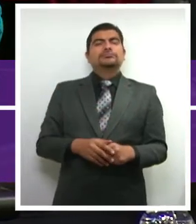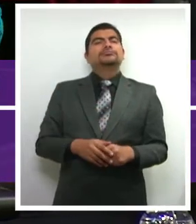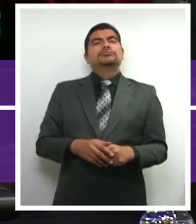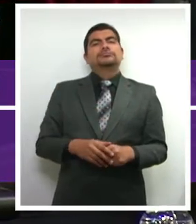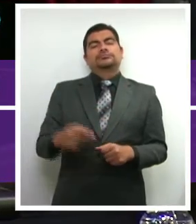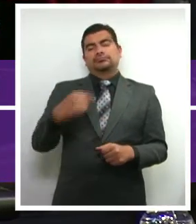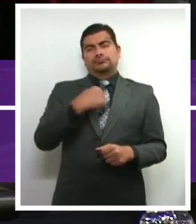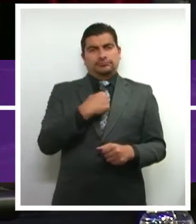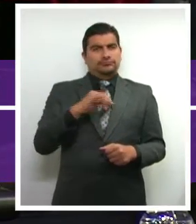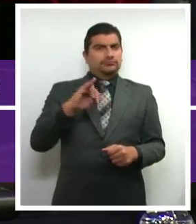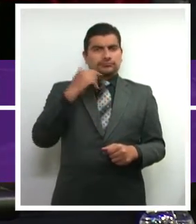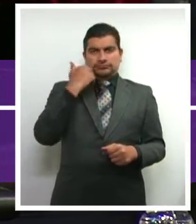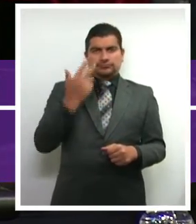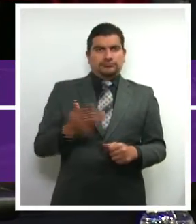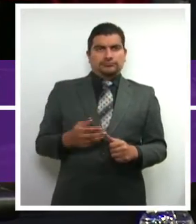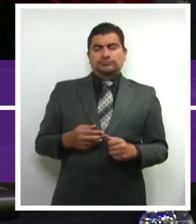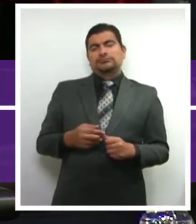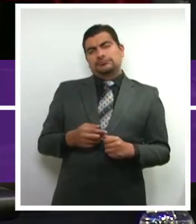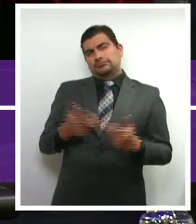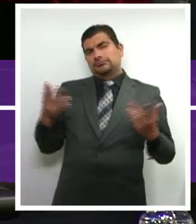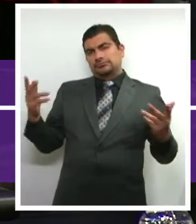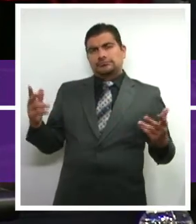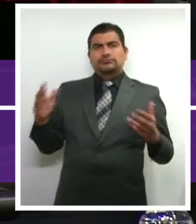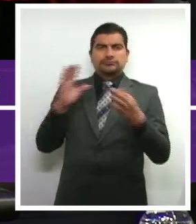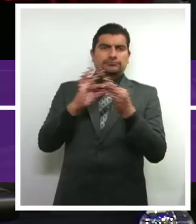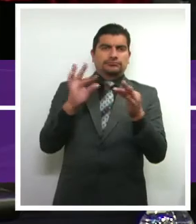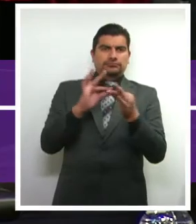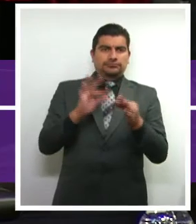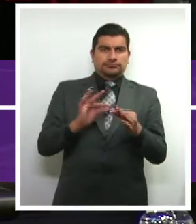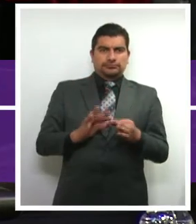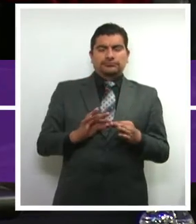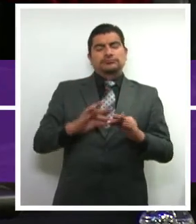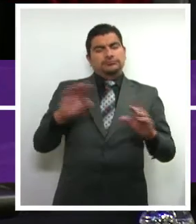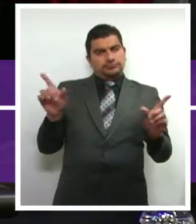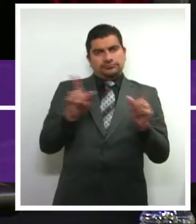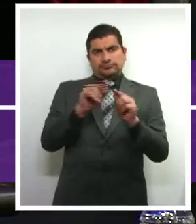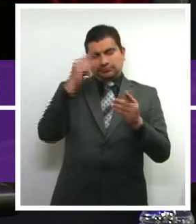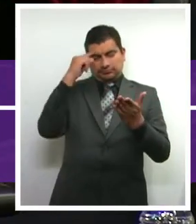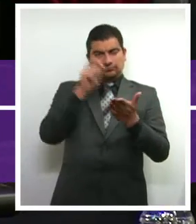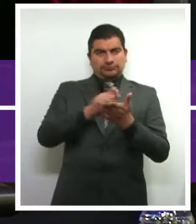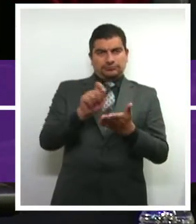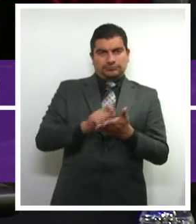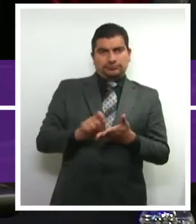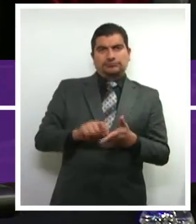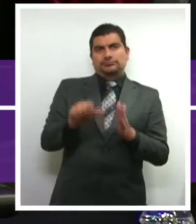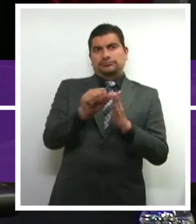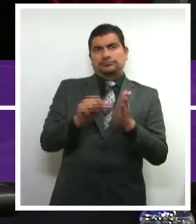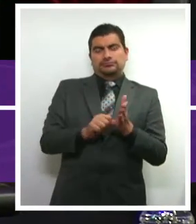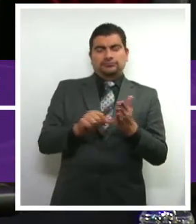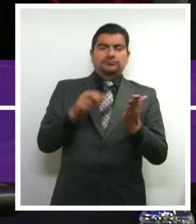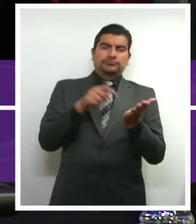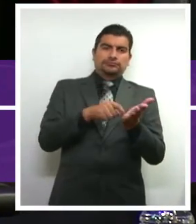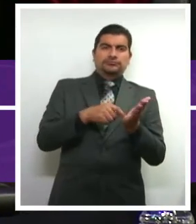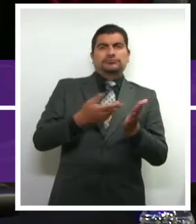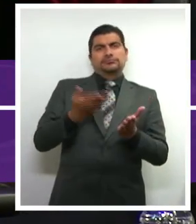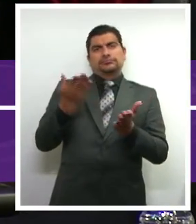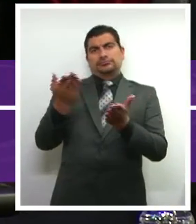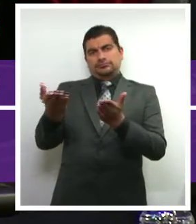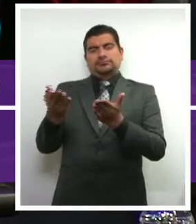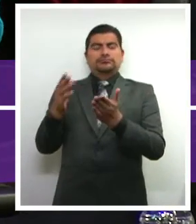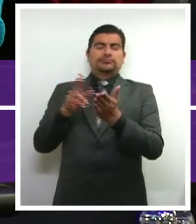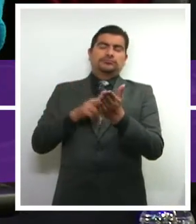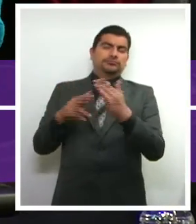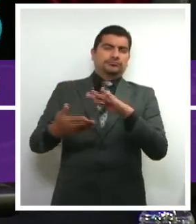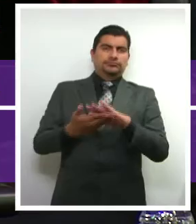Yo sí quisiera ser muy breve y dejar la redacción de los artículos que están pendientes, pero